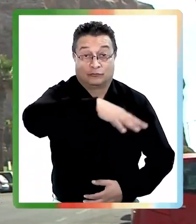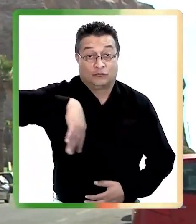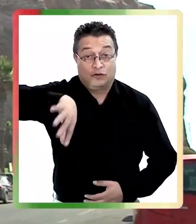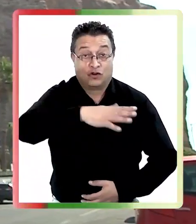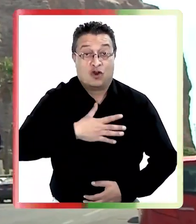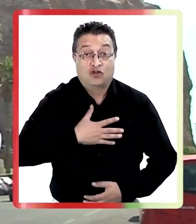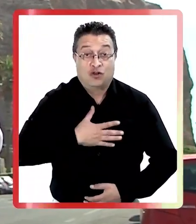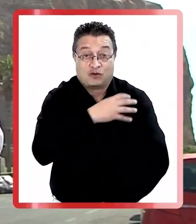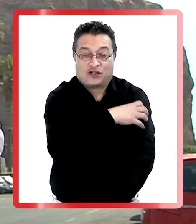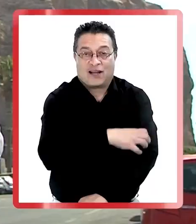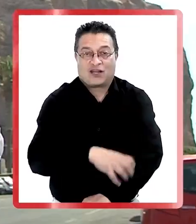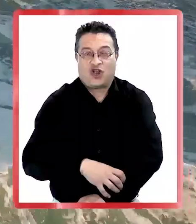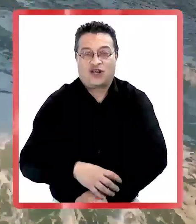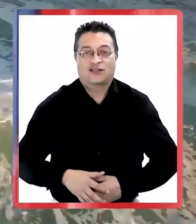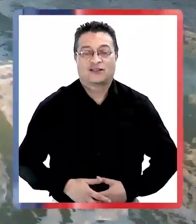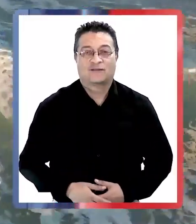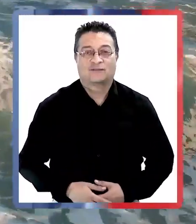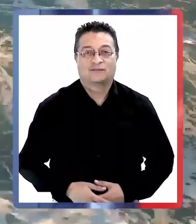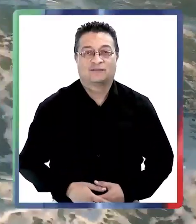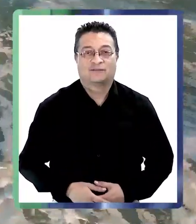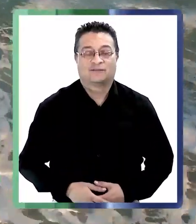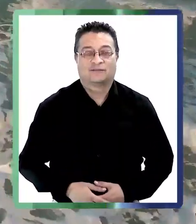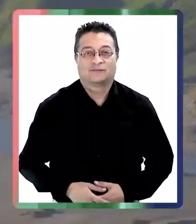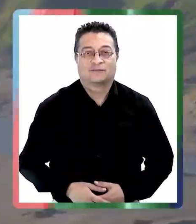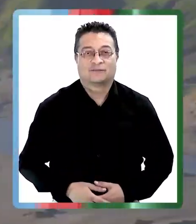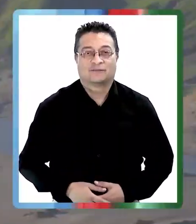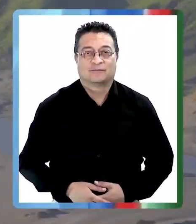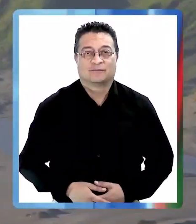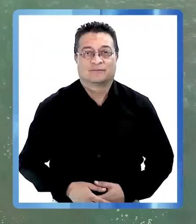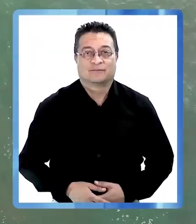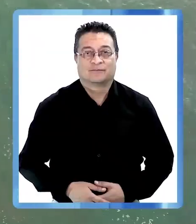Somos las regiones.